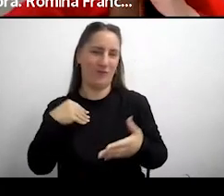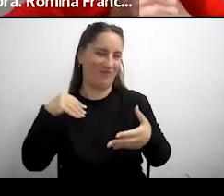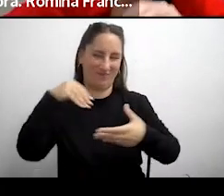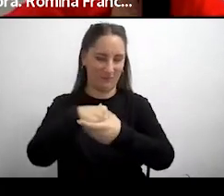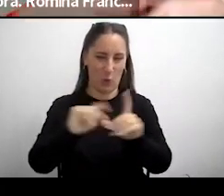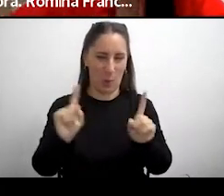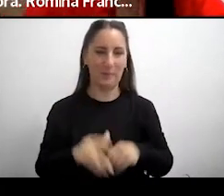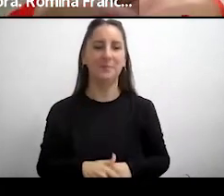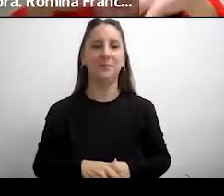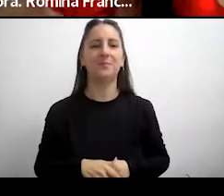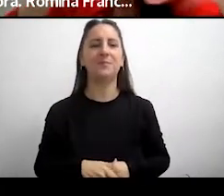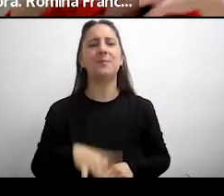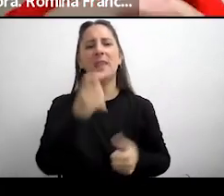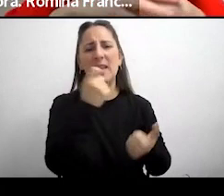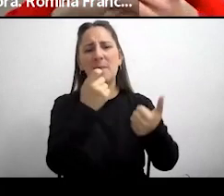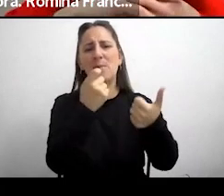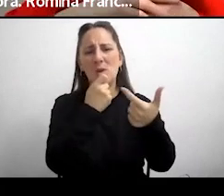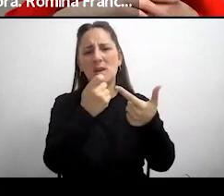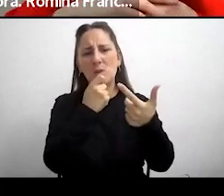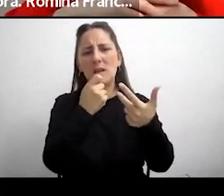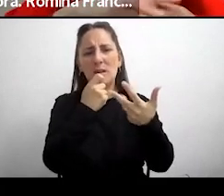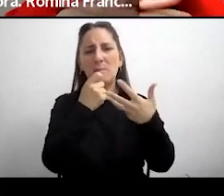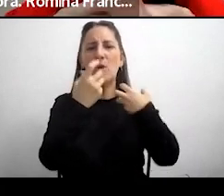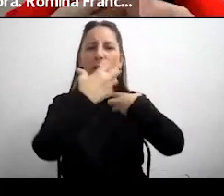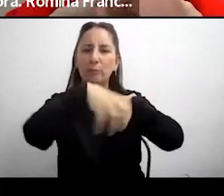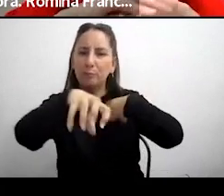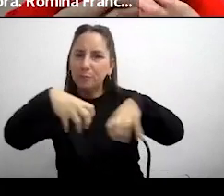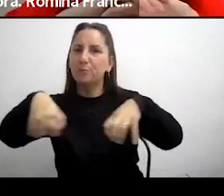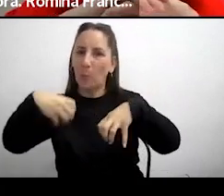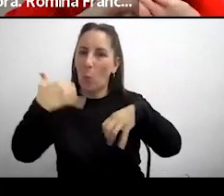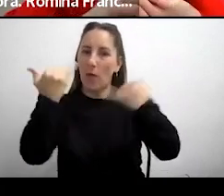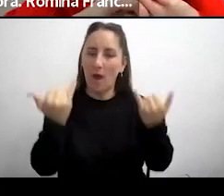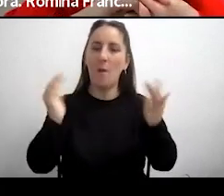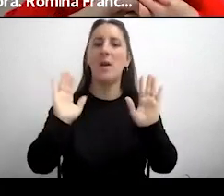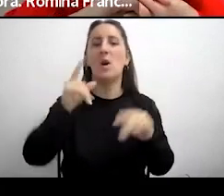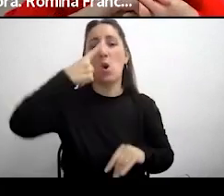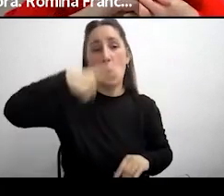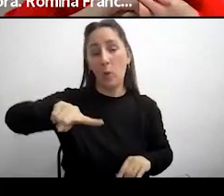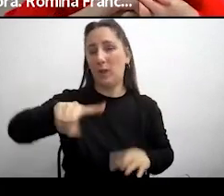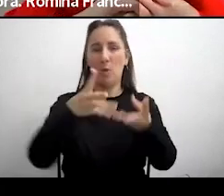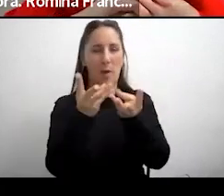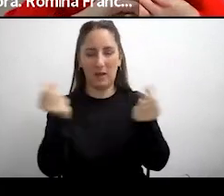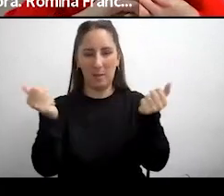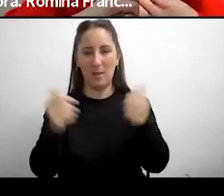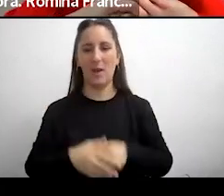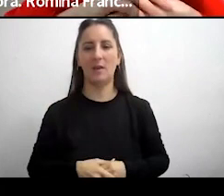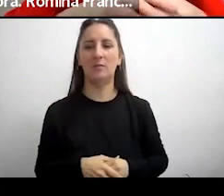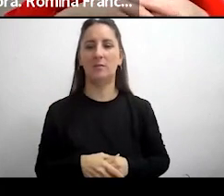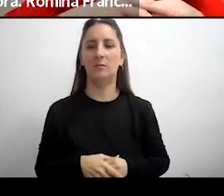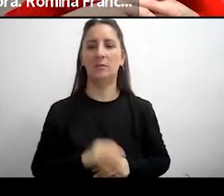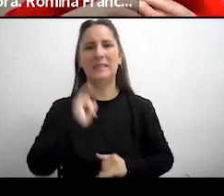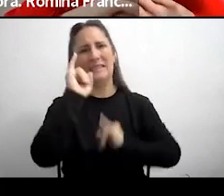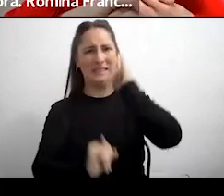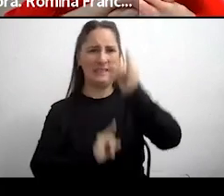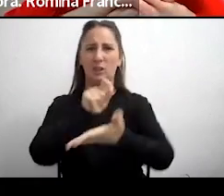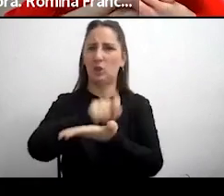dejar más ejemplitos de situaciones, de rubros que se pueden encontrar. Y por último, para finalizar, sé que fue mucha teoría, pero